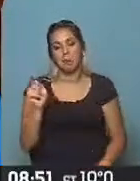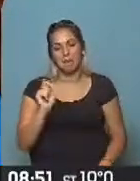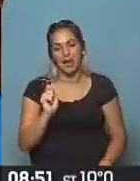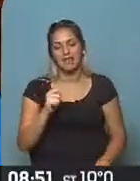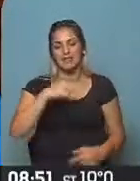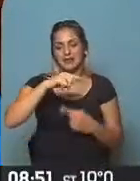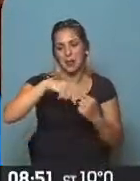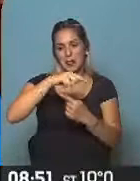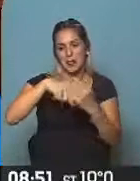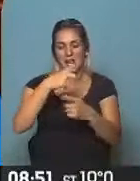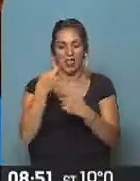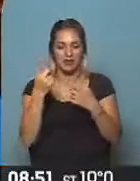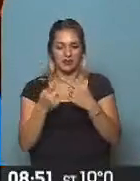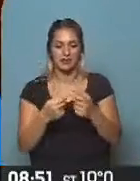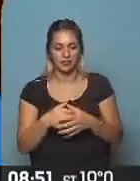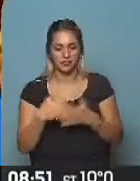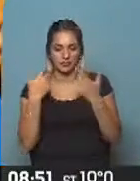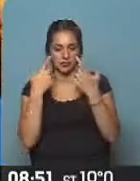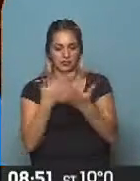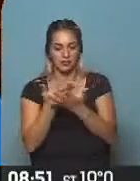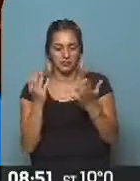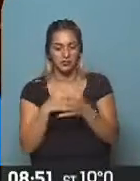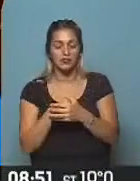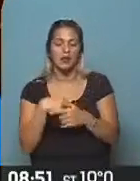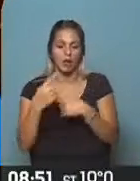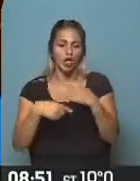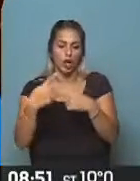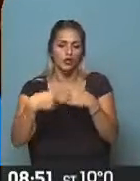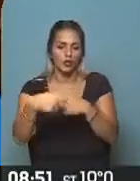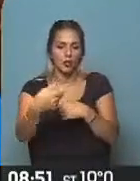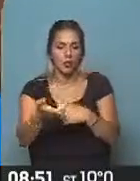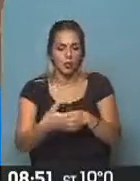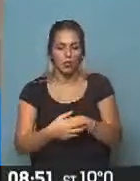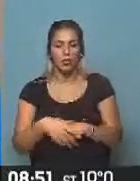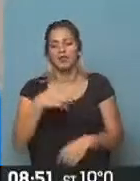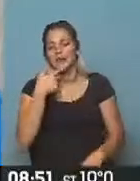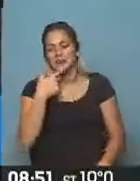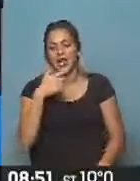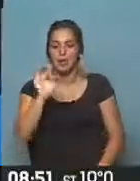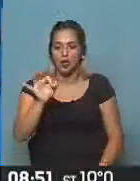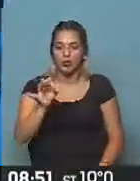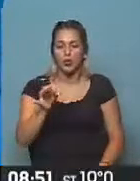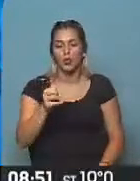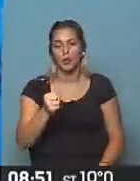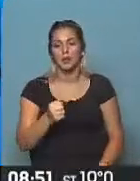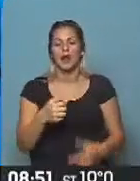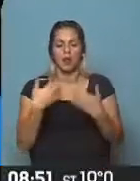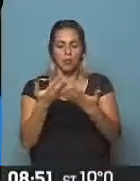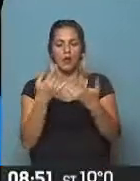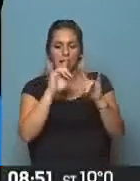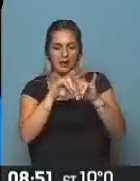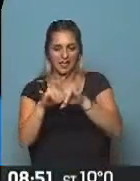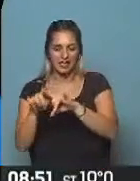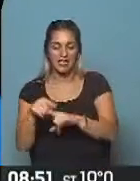ballet o idioma con un espléndido giulietta romeo y después seguirá también en septiembre-octubre el del consejo de entrar en la página web del teatro